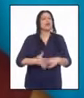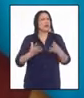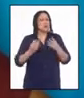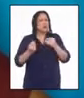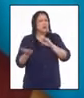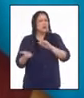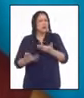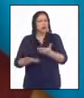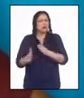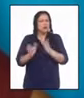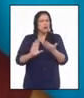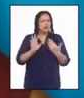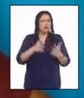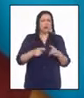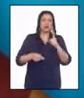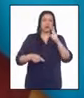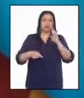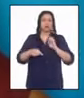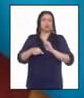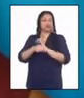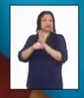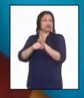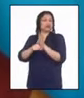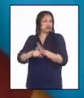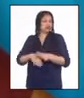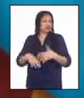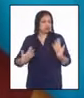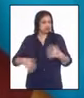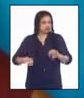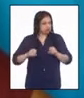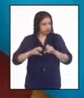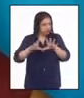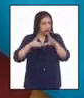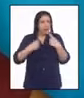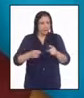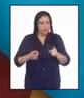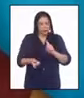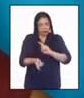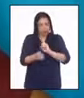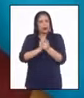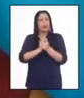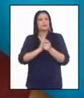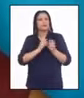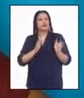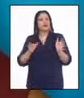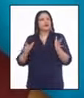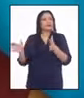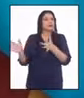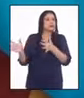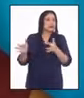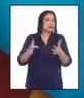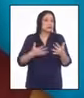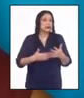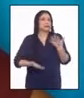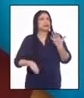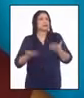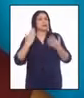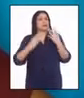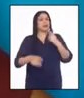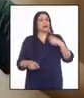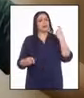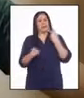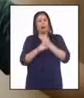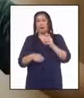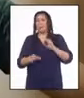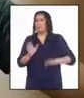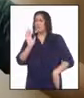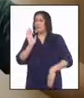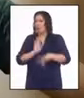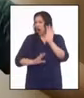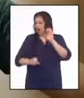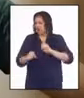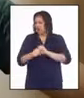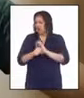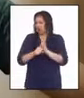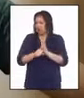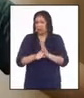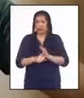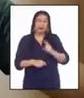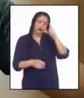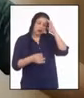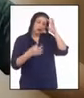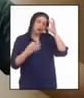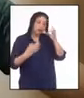que genera una pandemia de este tipo, pero que el cambio climático puede generar un daño aún mayor. Estoy de acuerdo